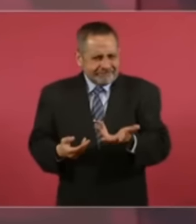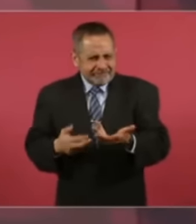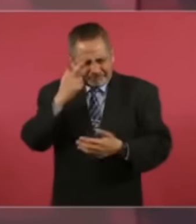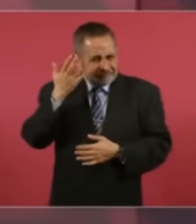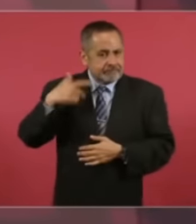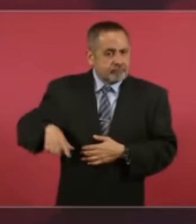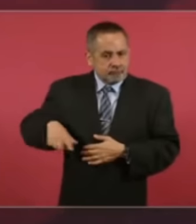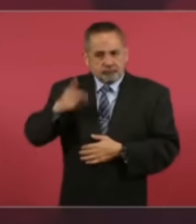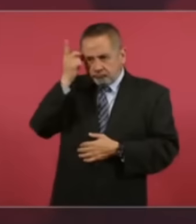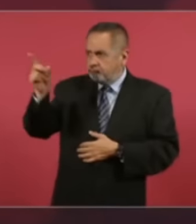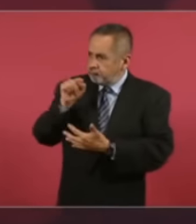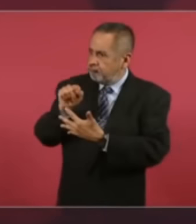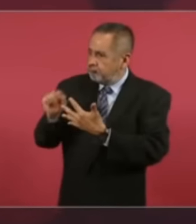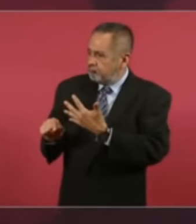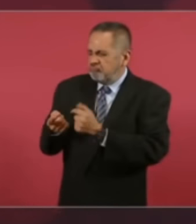públicos